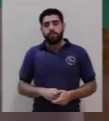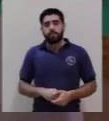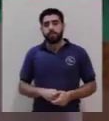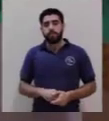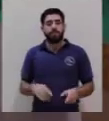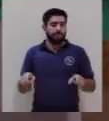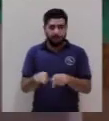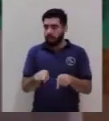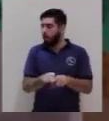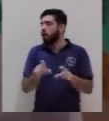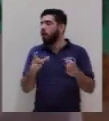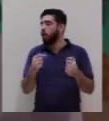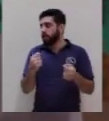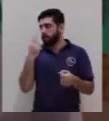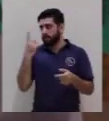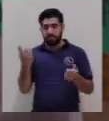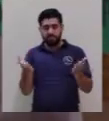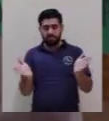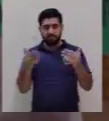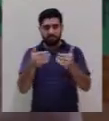necesitamos igual